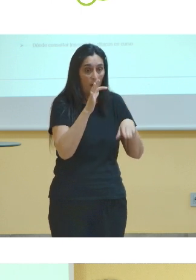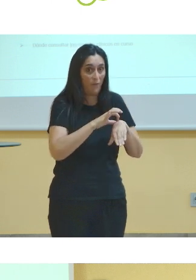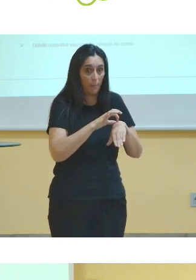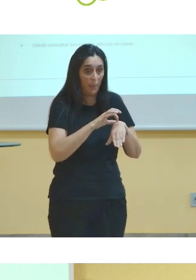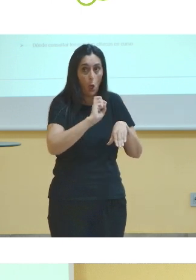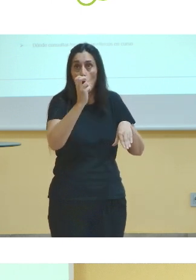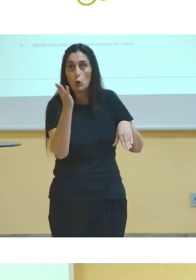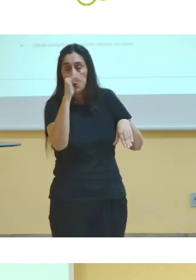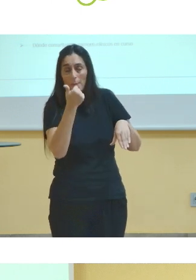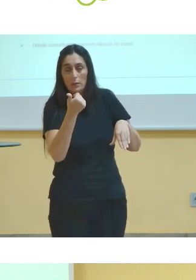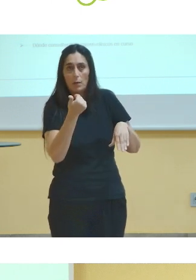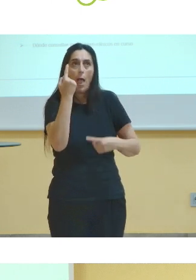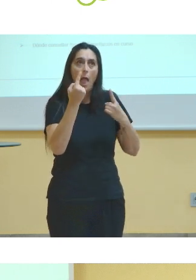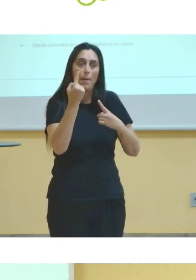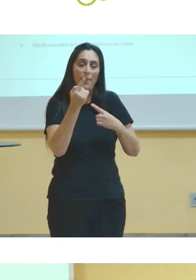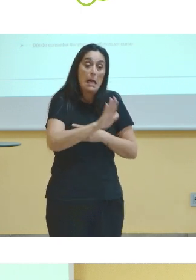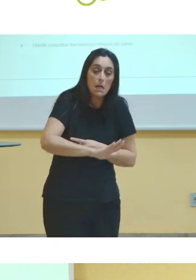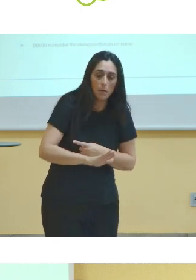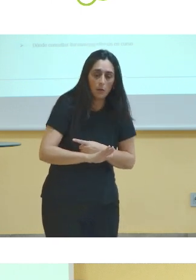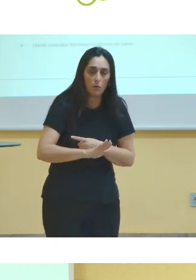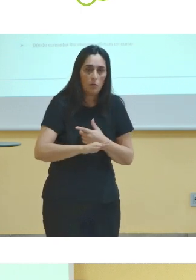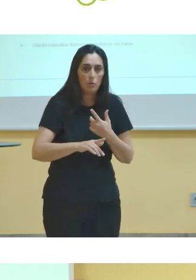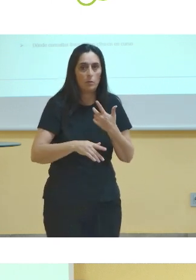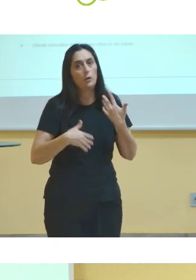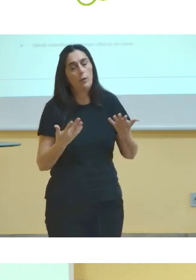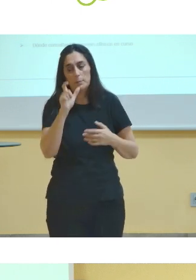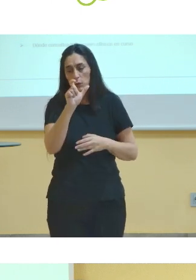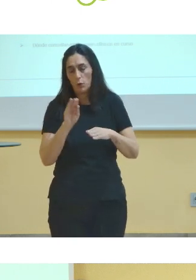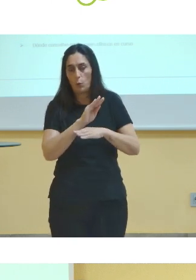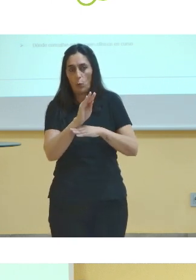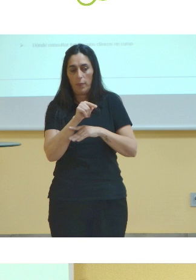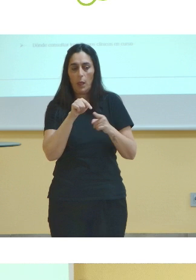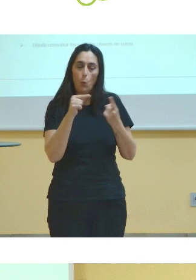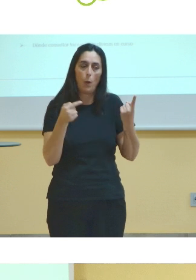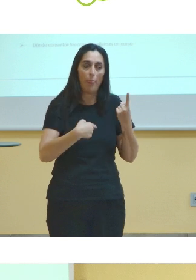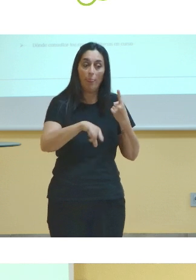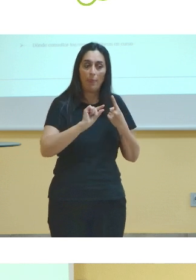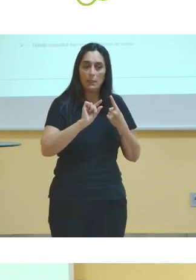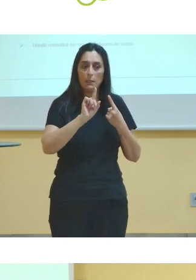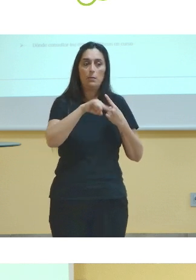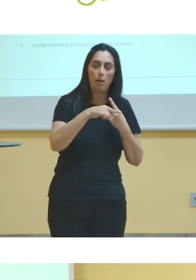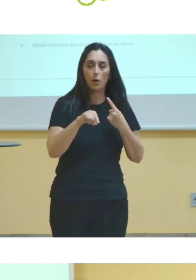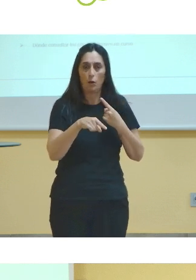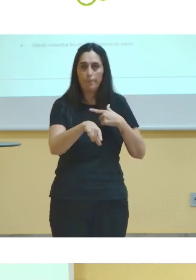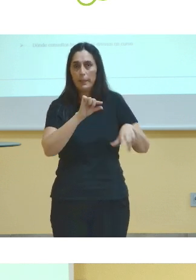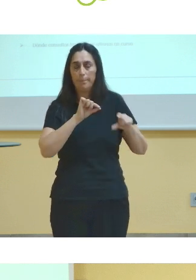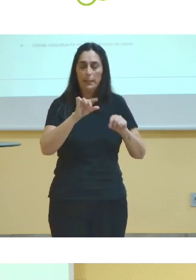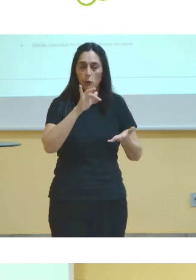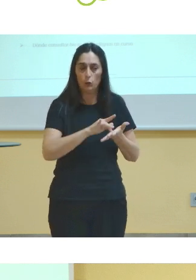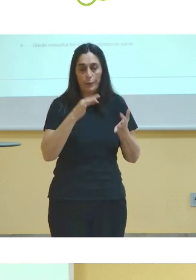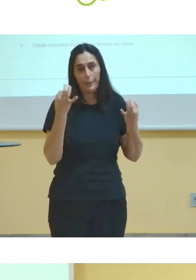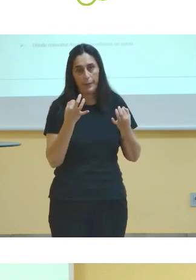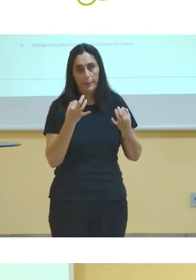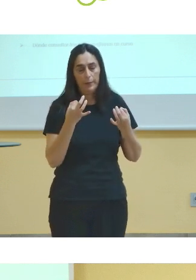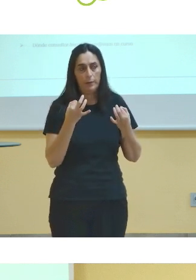que muchas son pediátricas, con lo cual son los cuidadores los que tienen que estar ahí tomando decisiones, que a